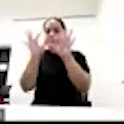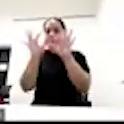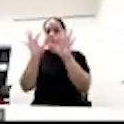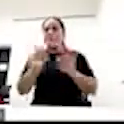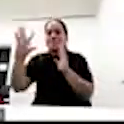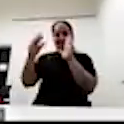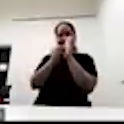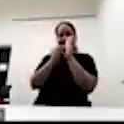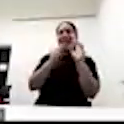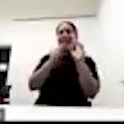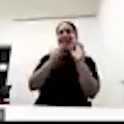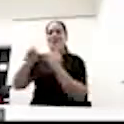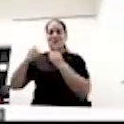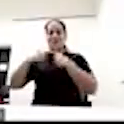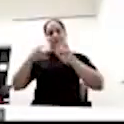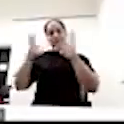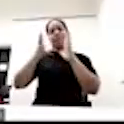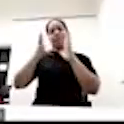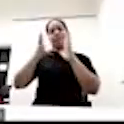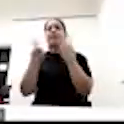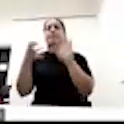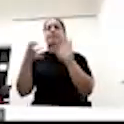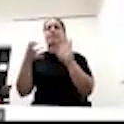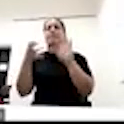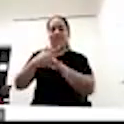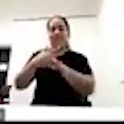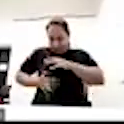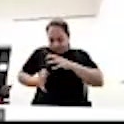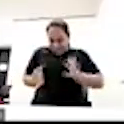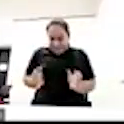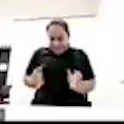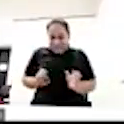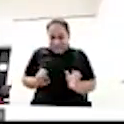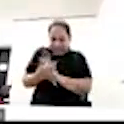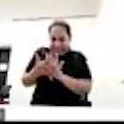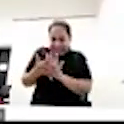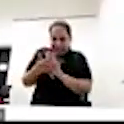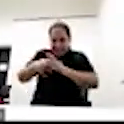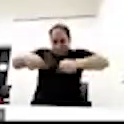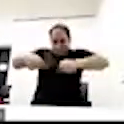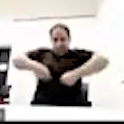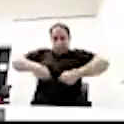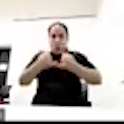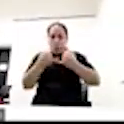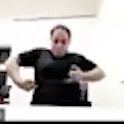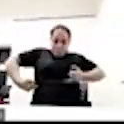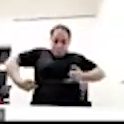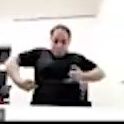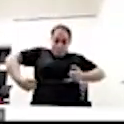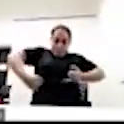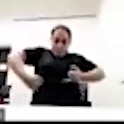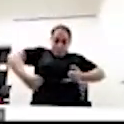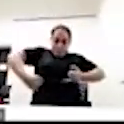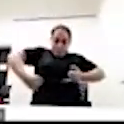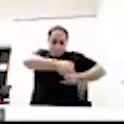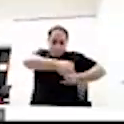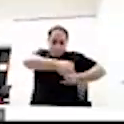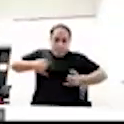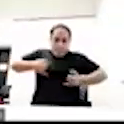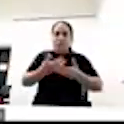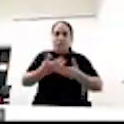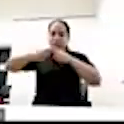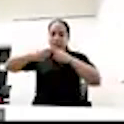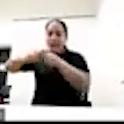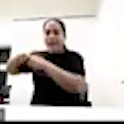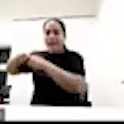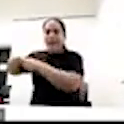de hablar desde las tripas. Entonces, una tripa grande, tejida y dibujada con